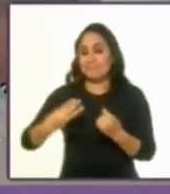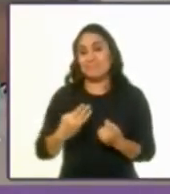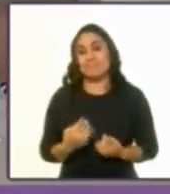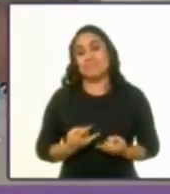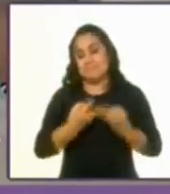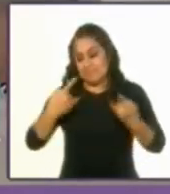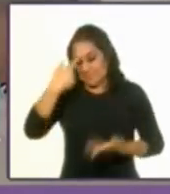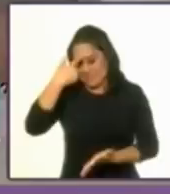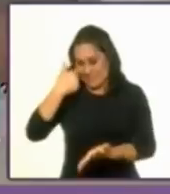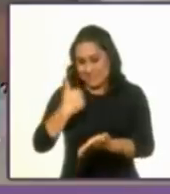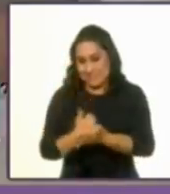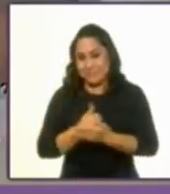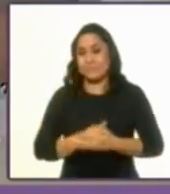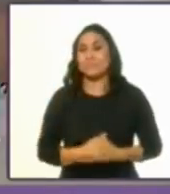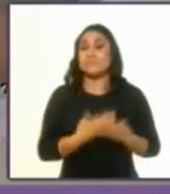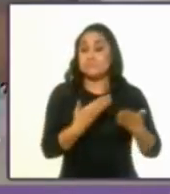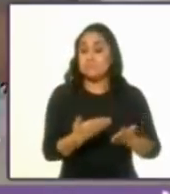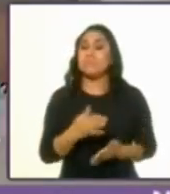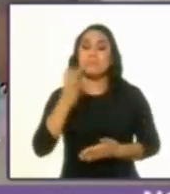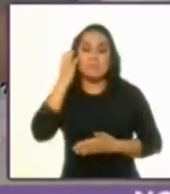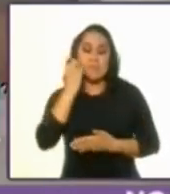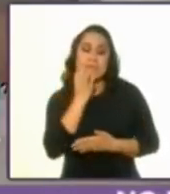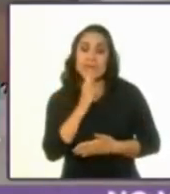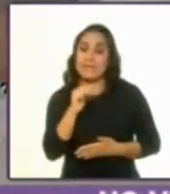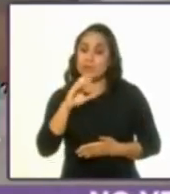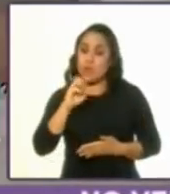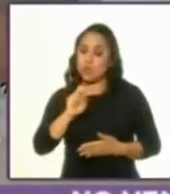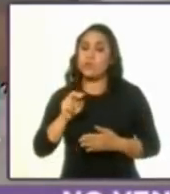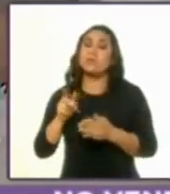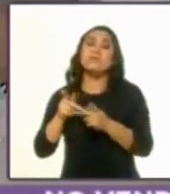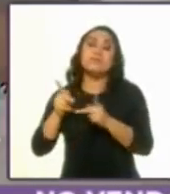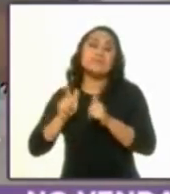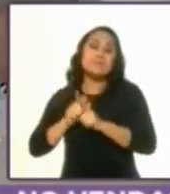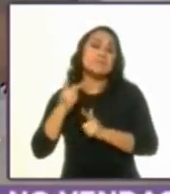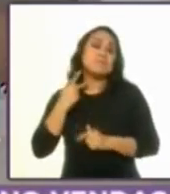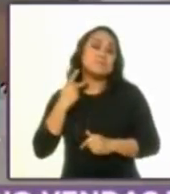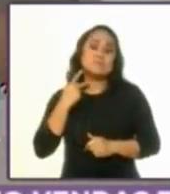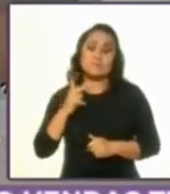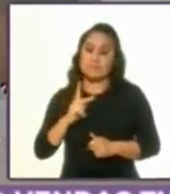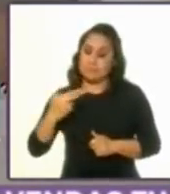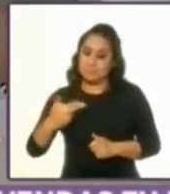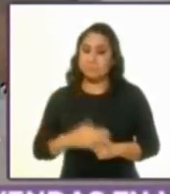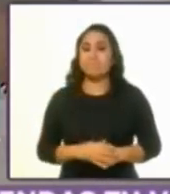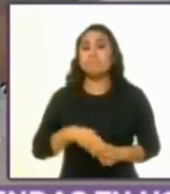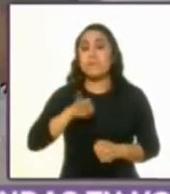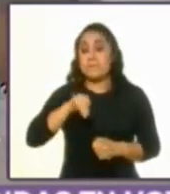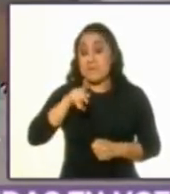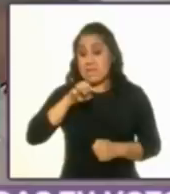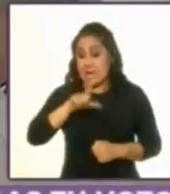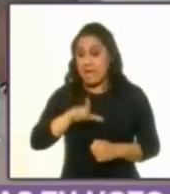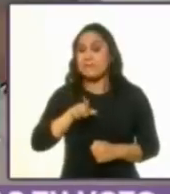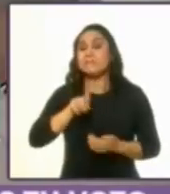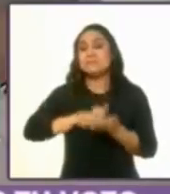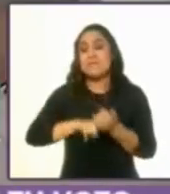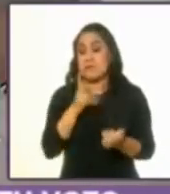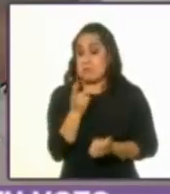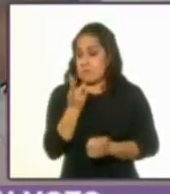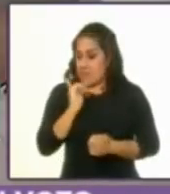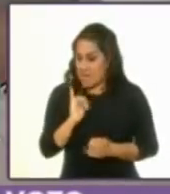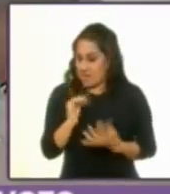vengan a marcos rascón del partido humanista bienvenidos mikel arriola del partido revolucionarios